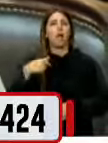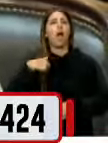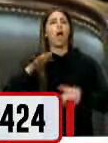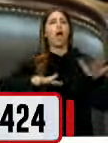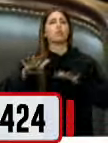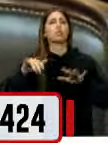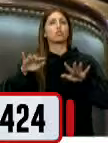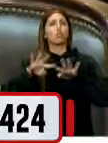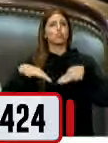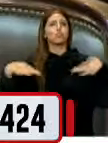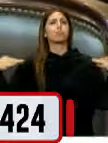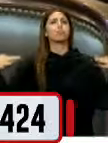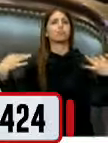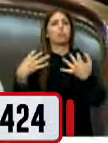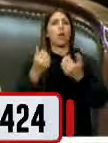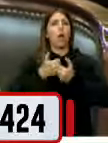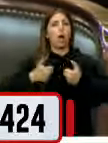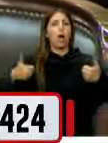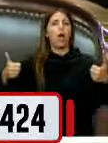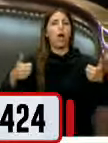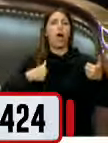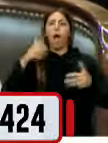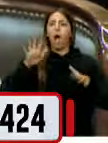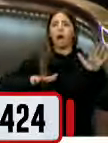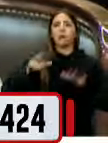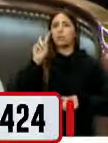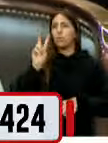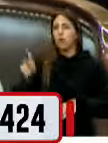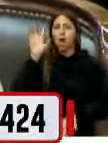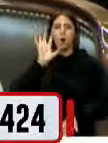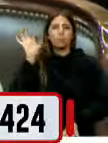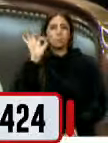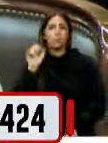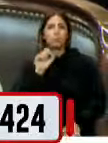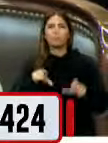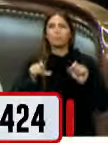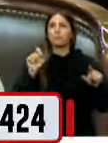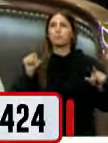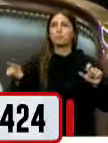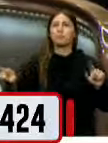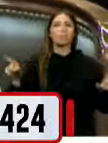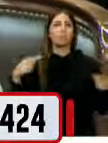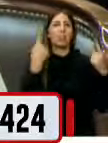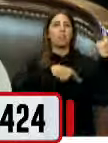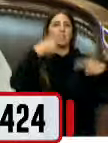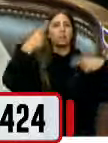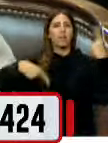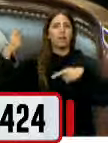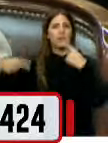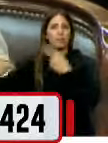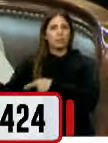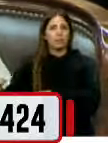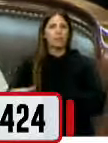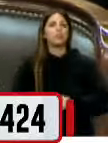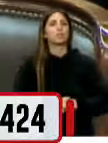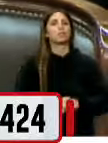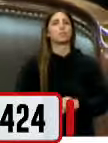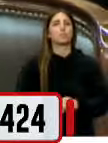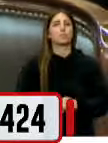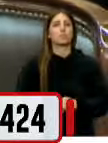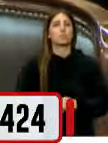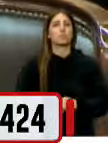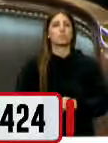por diferentes factores que están aquí asentados. Y aquí están los jubilados también. Aquí están los jubilados. Vamos a hablar